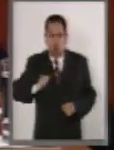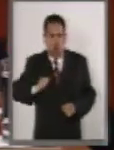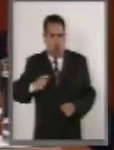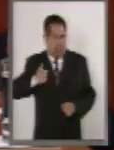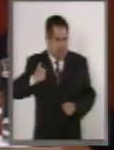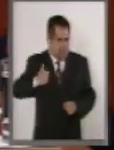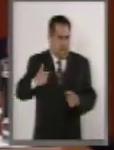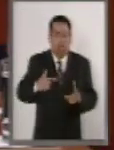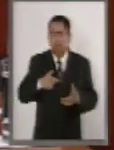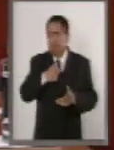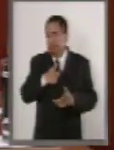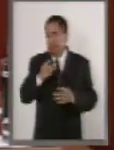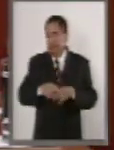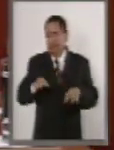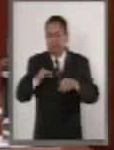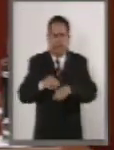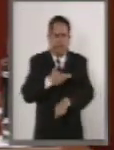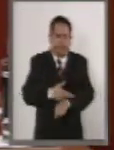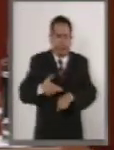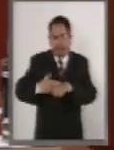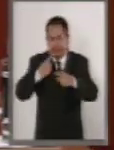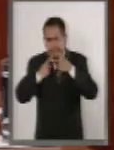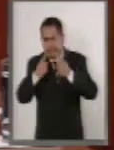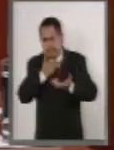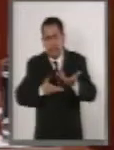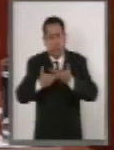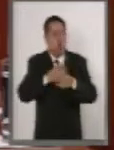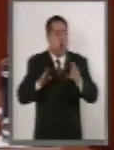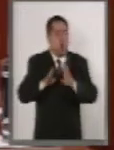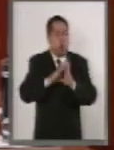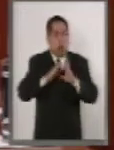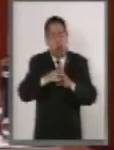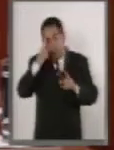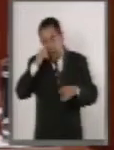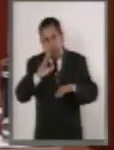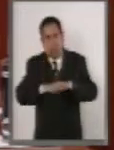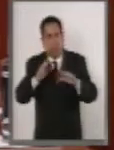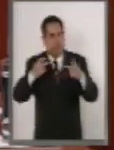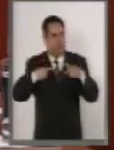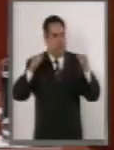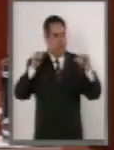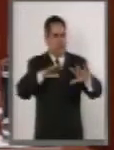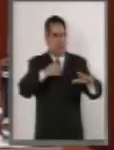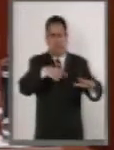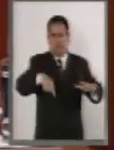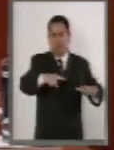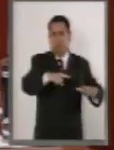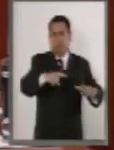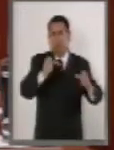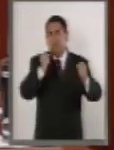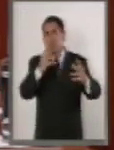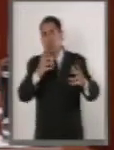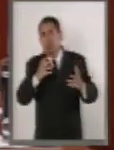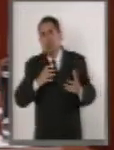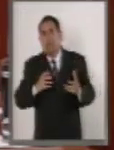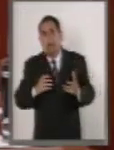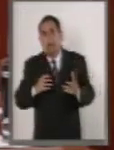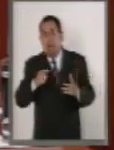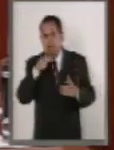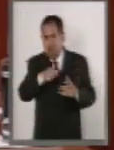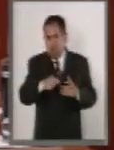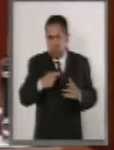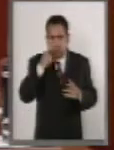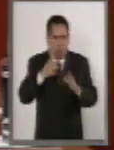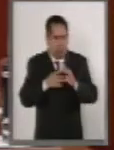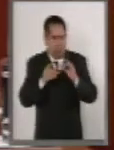haga una labor importante de concientización por el número de congresistas de esta región y por supuesto se